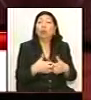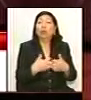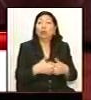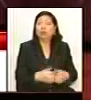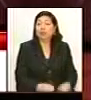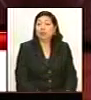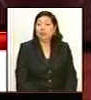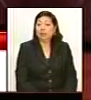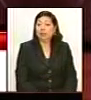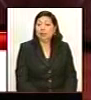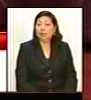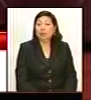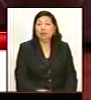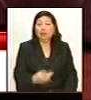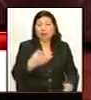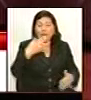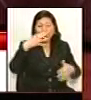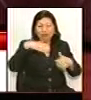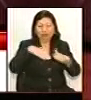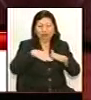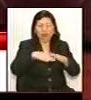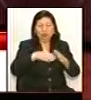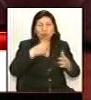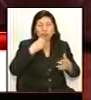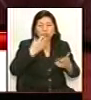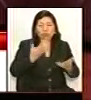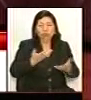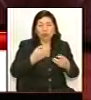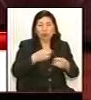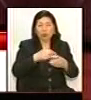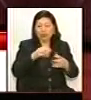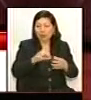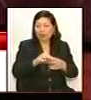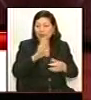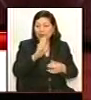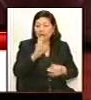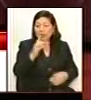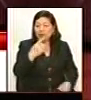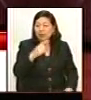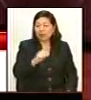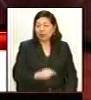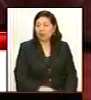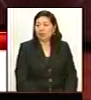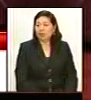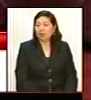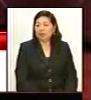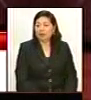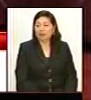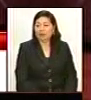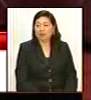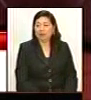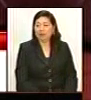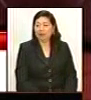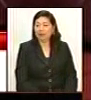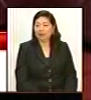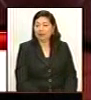¿no? Para el resonador magnético, por la suma de 5 millones,